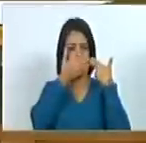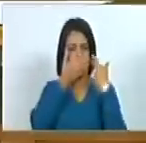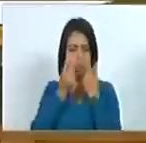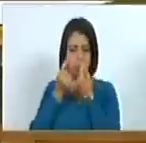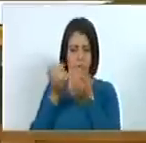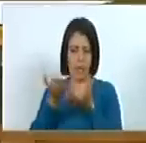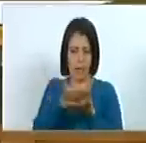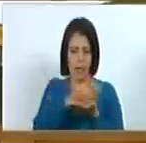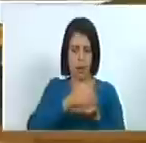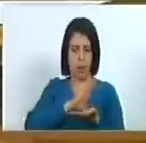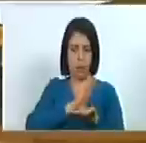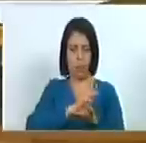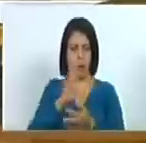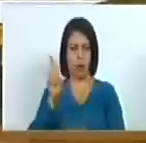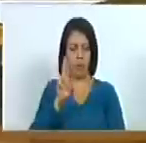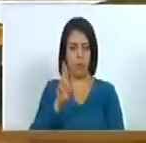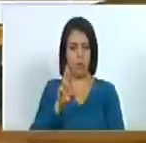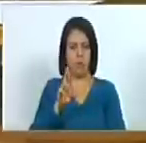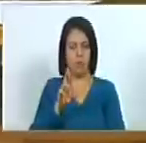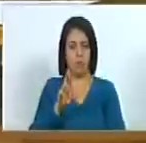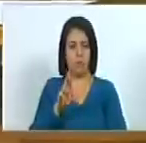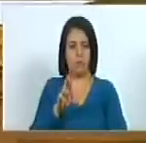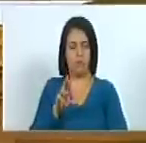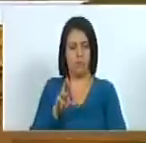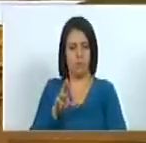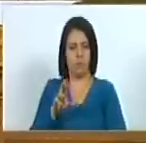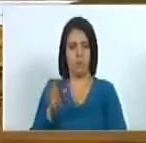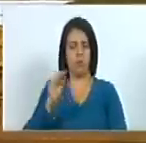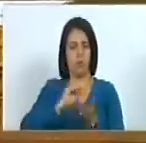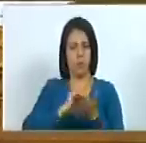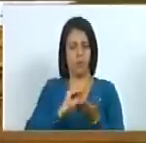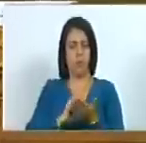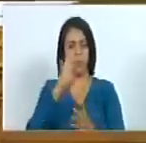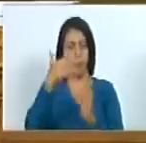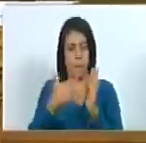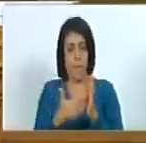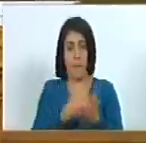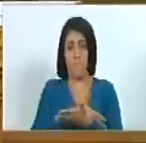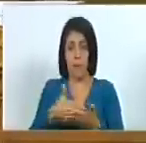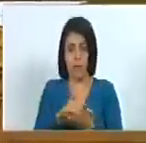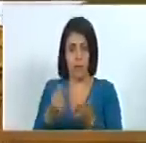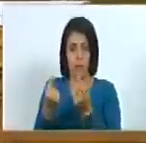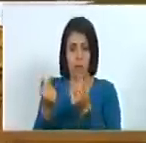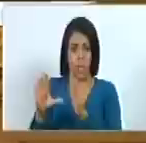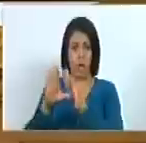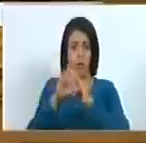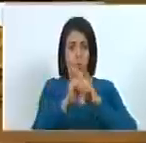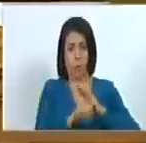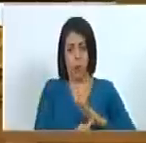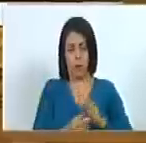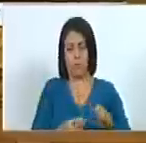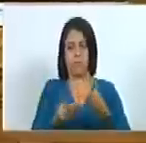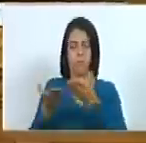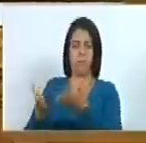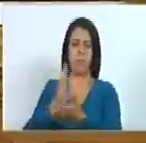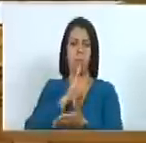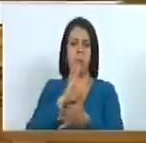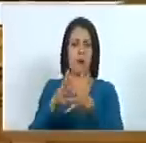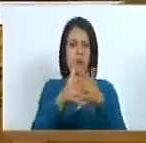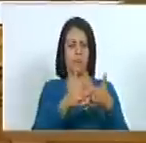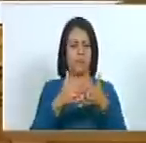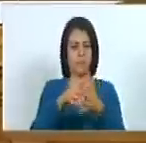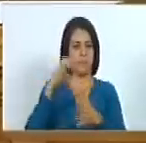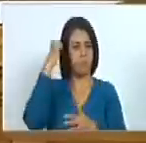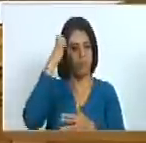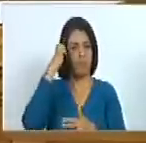de la República, por lo menos devuelvan 3 mil millones de eso que se robaron o que secuestraron los bancos norteamericanos o